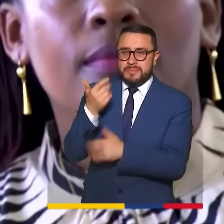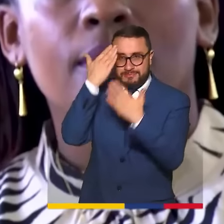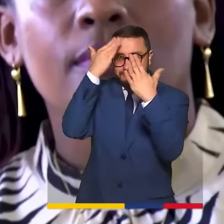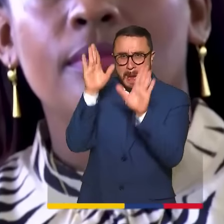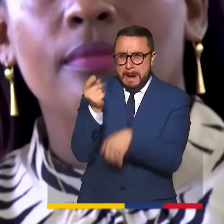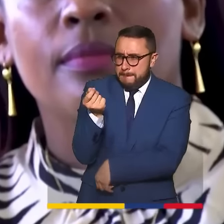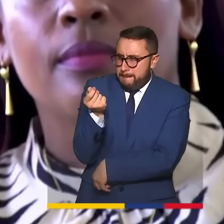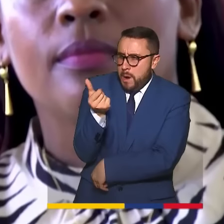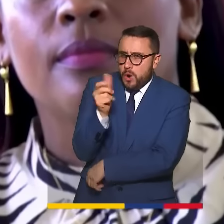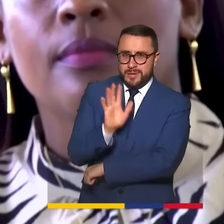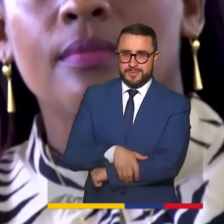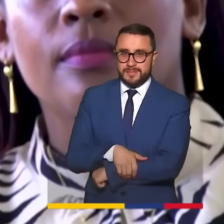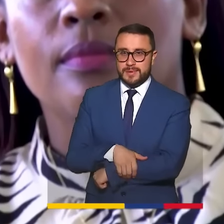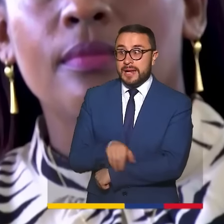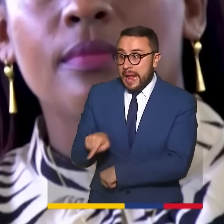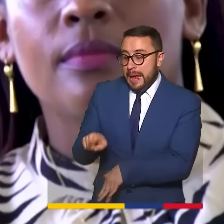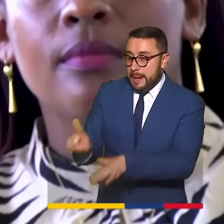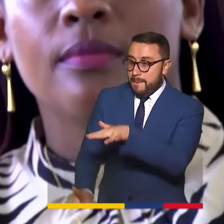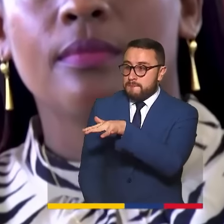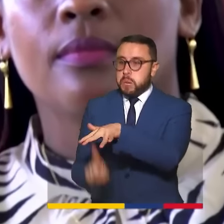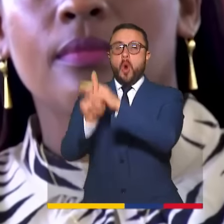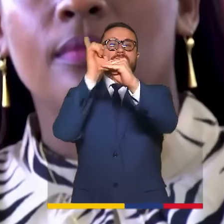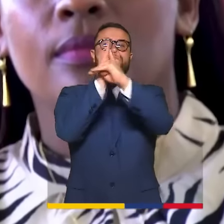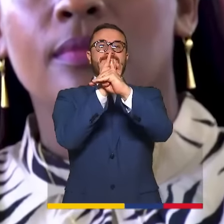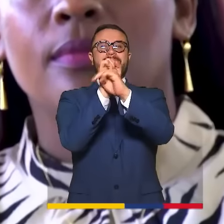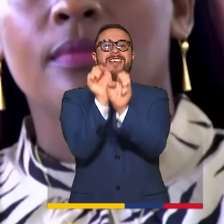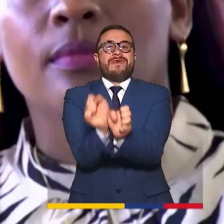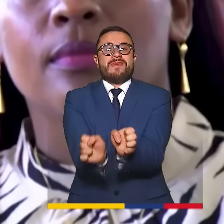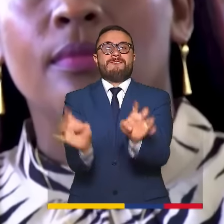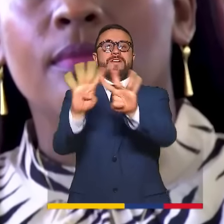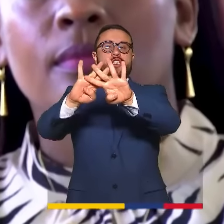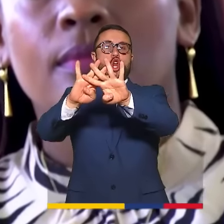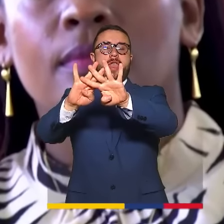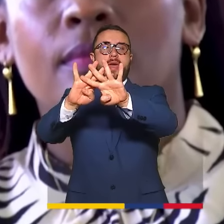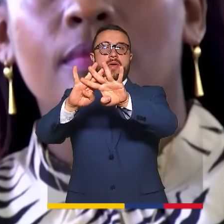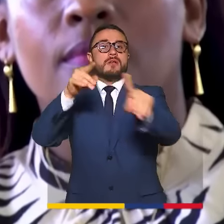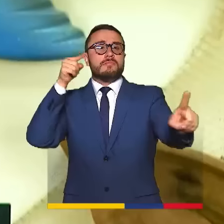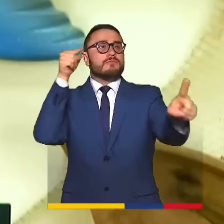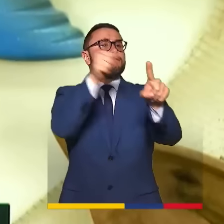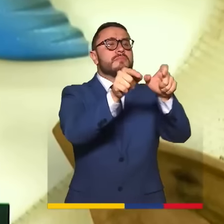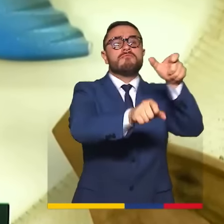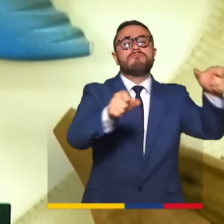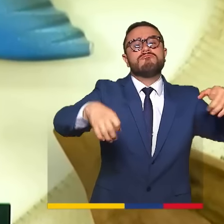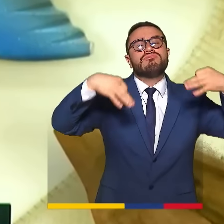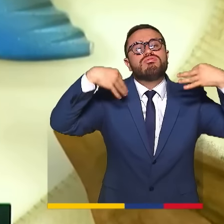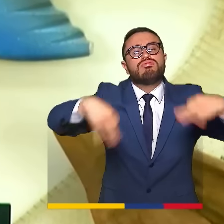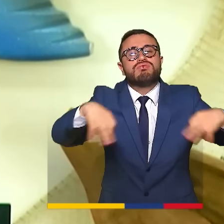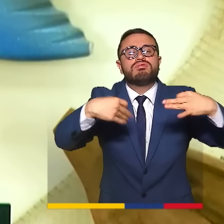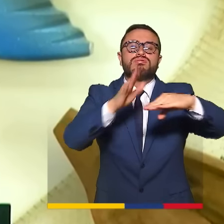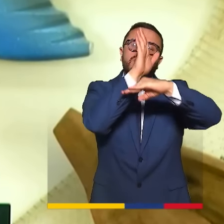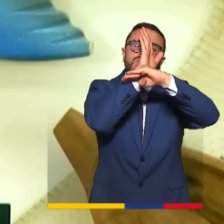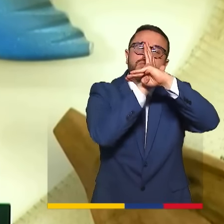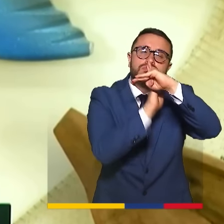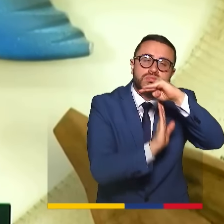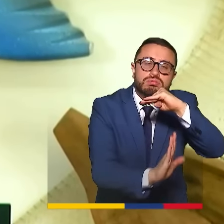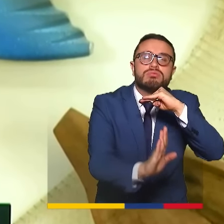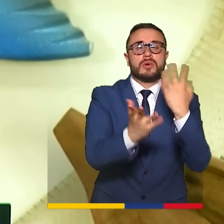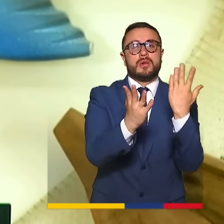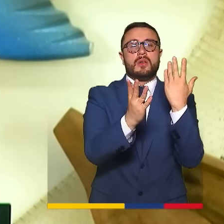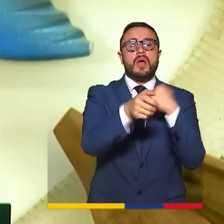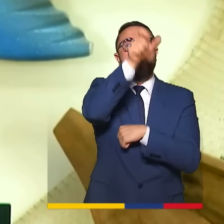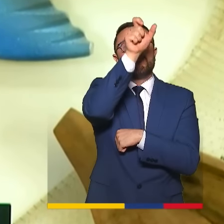generó esta institución, la Defensoría del Pueblo, para defender al pueblo, al humilde, a